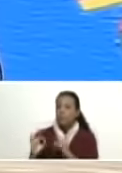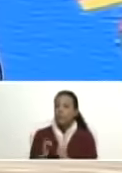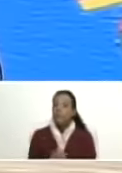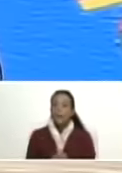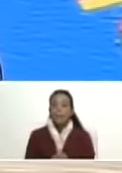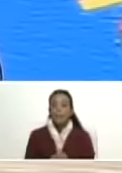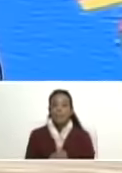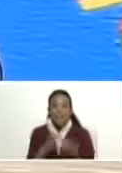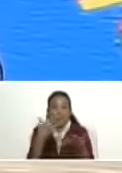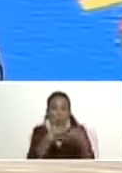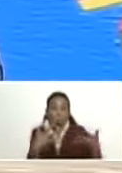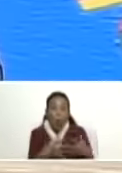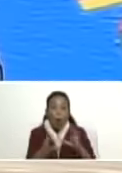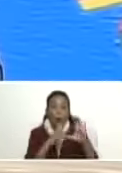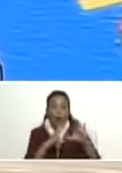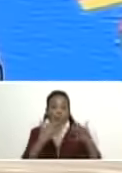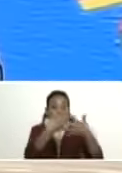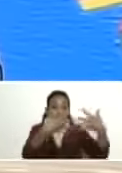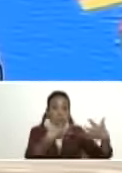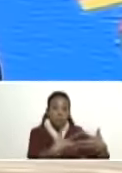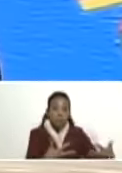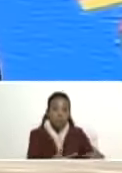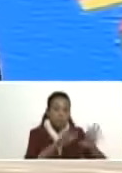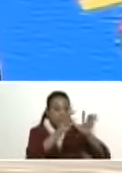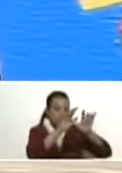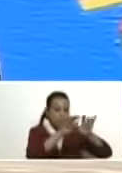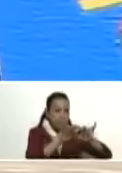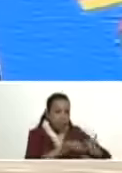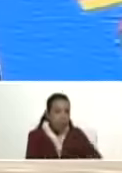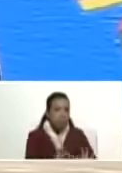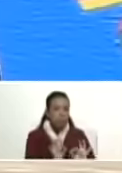se redactó un comunicado muy,